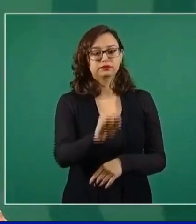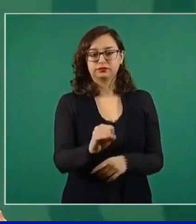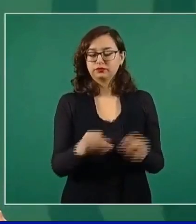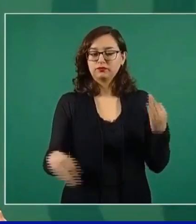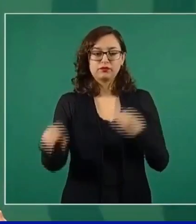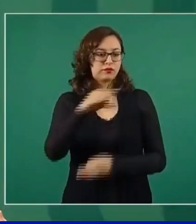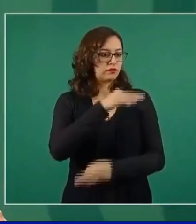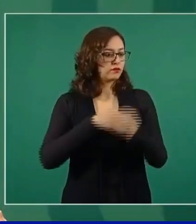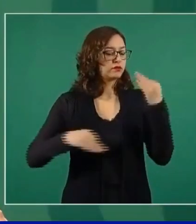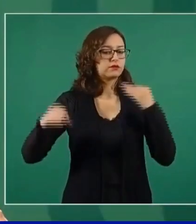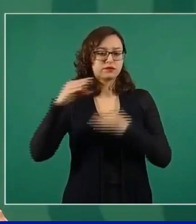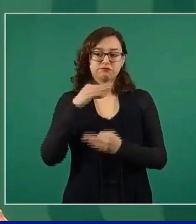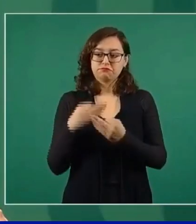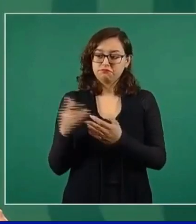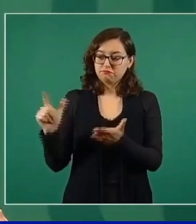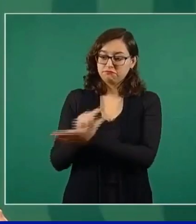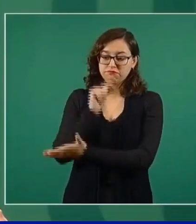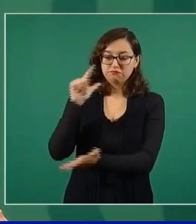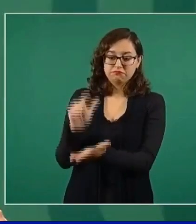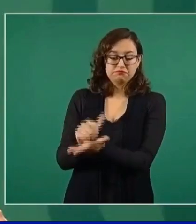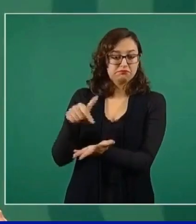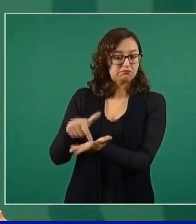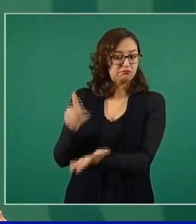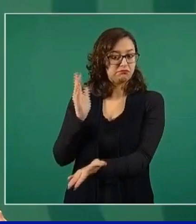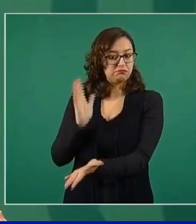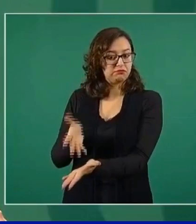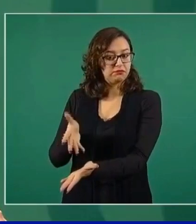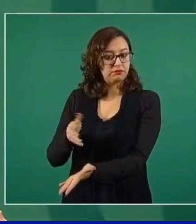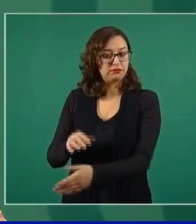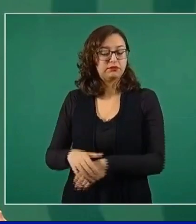lo establece, pues tenemos que cumplir la ley.